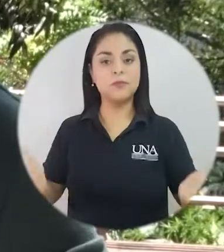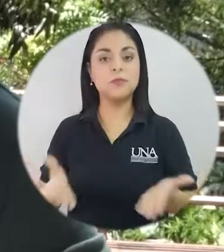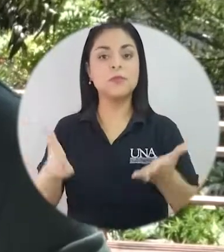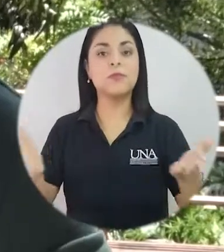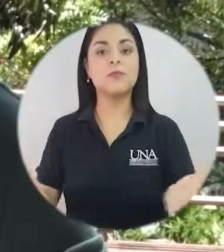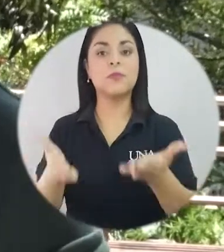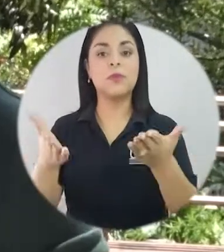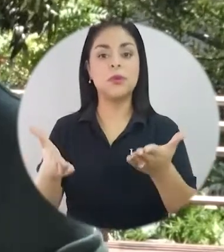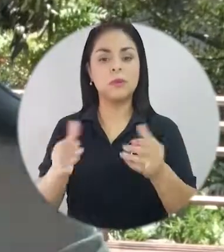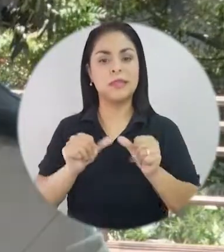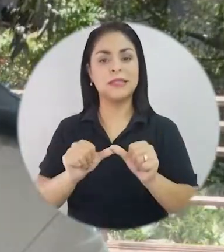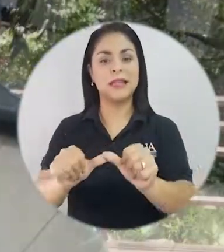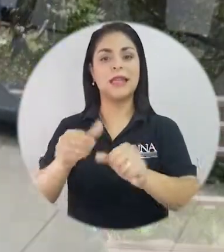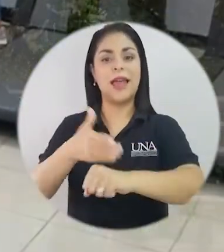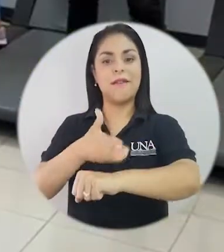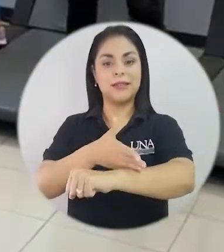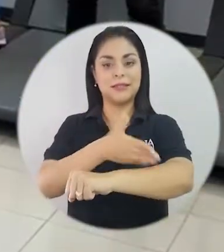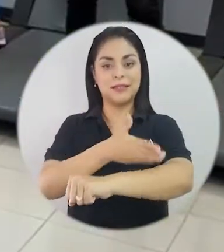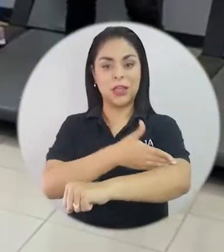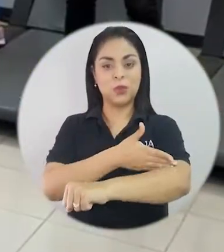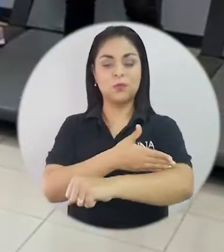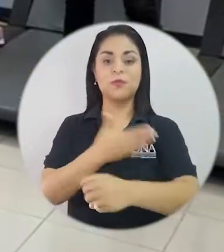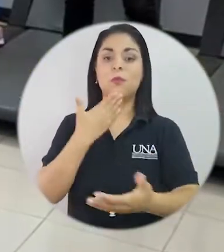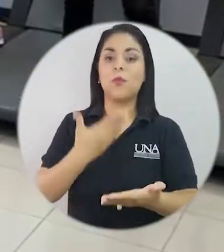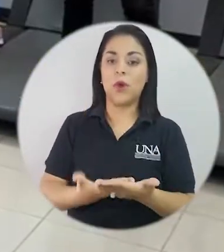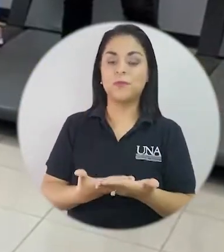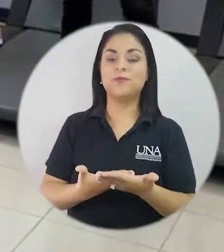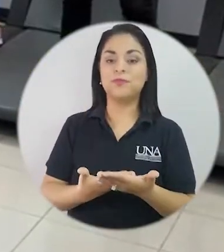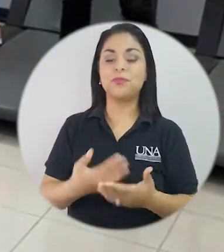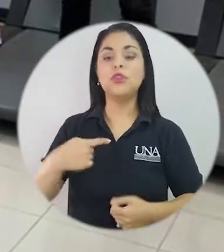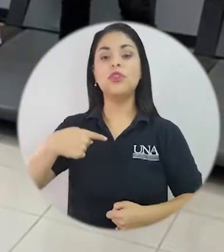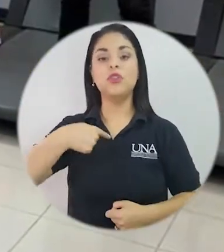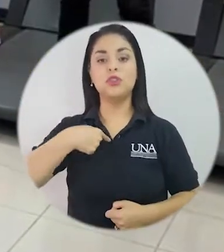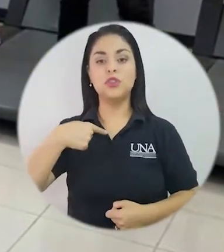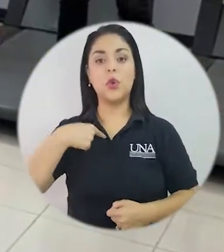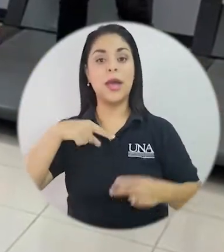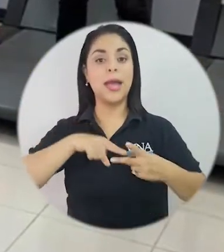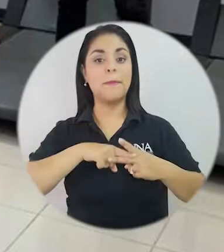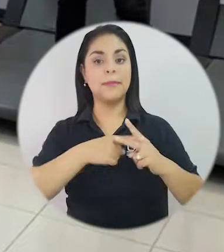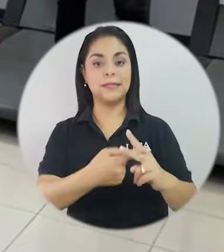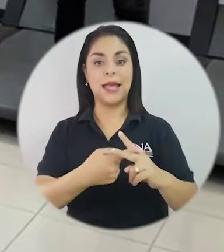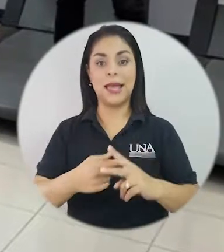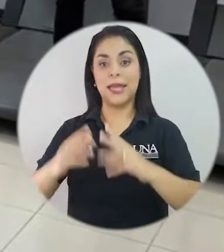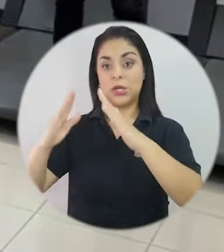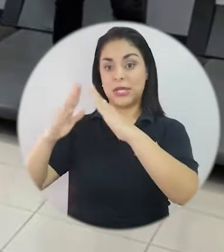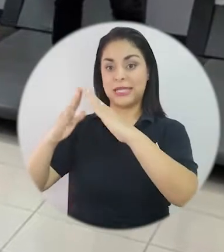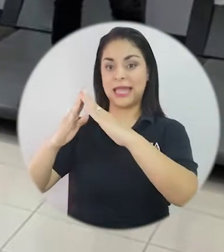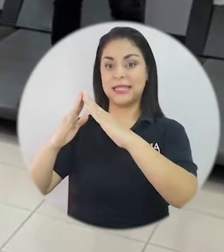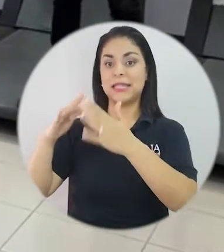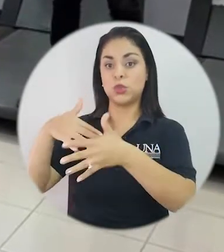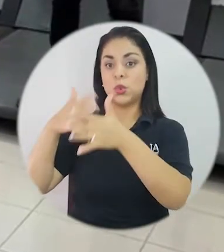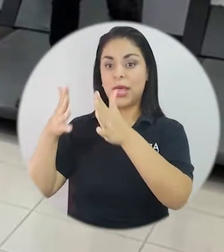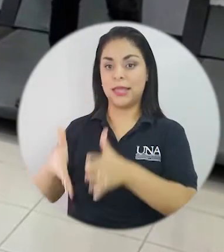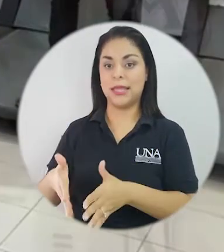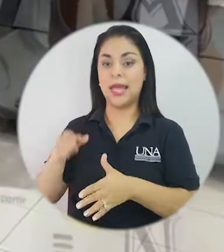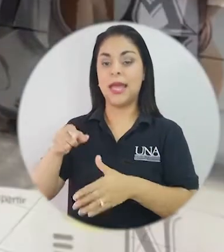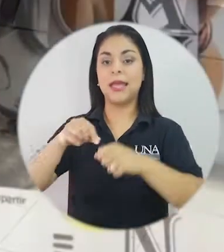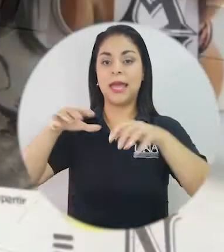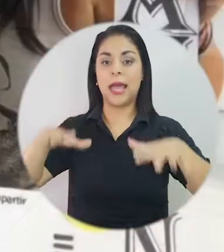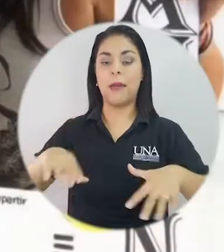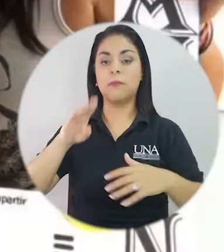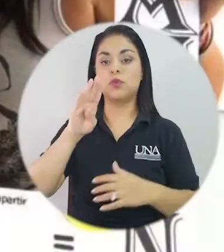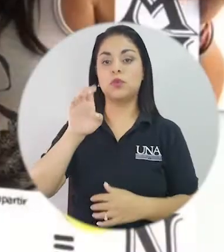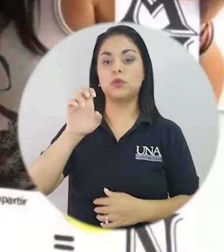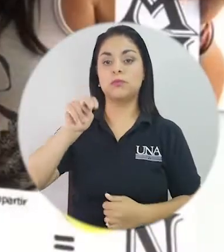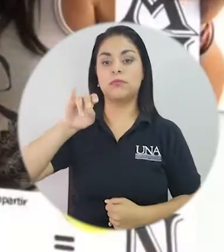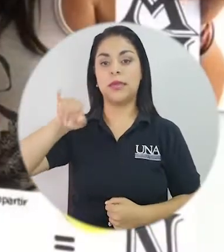para seguir avanzando. Bueno, yo inicié en residencias estudiantiles en el campus